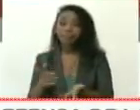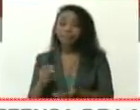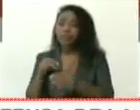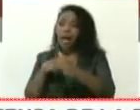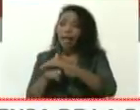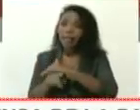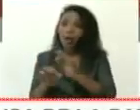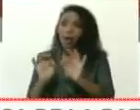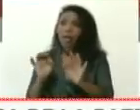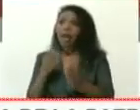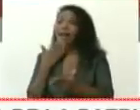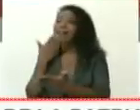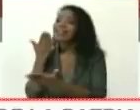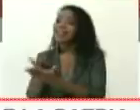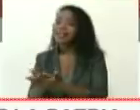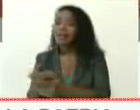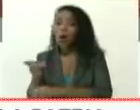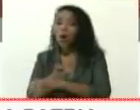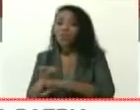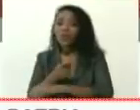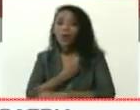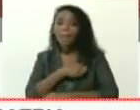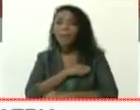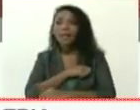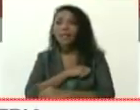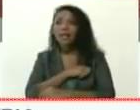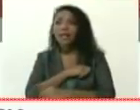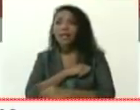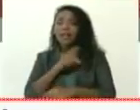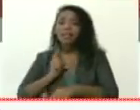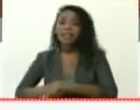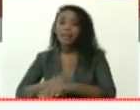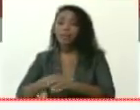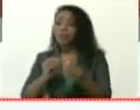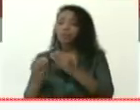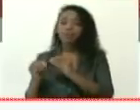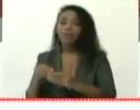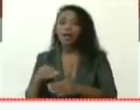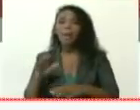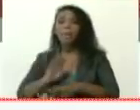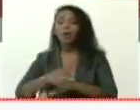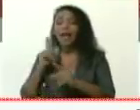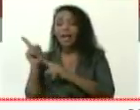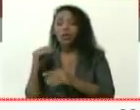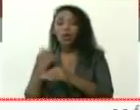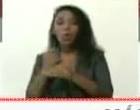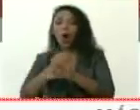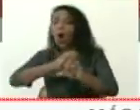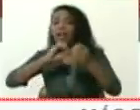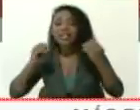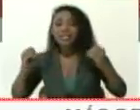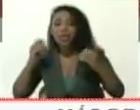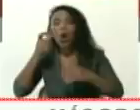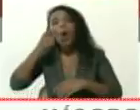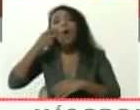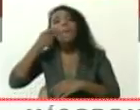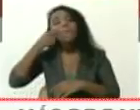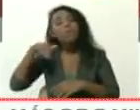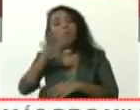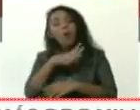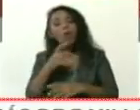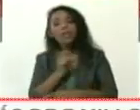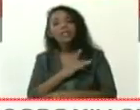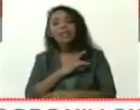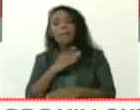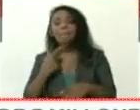Yo le agradezco al gobierno de España que haya organizado en tiempo récord, porque debió ocurrir en Santiago de Chile. Pero el pueblo chileno no permitió que